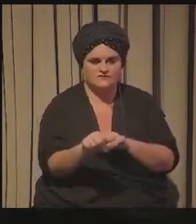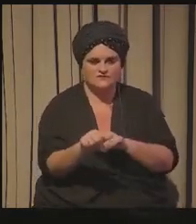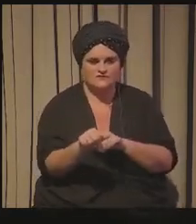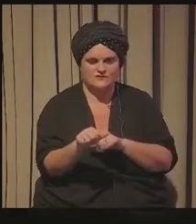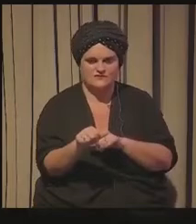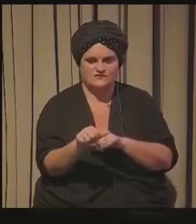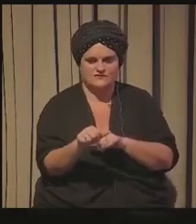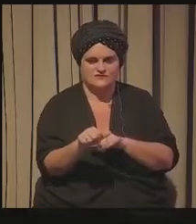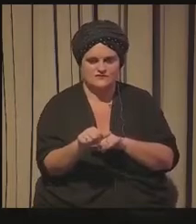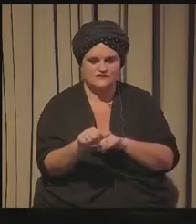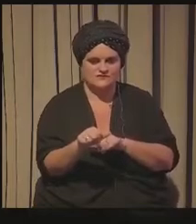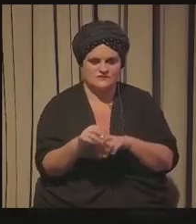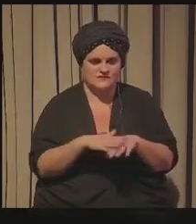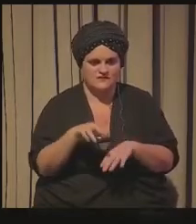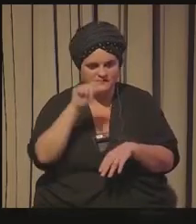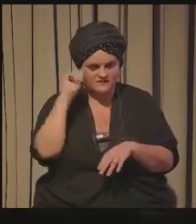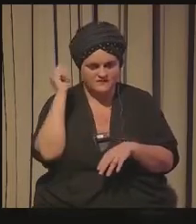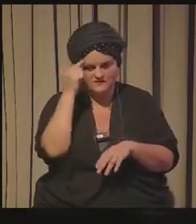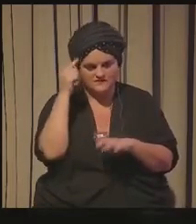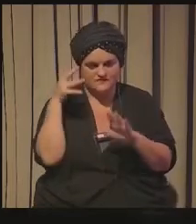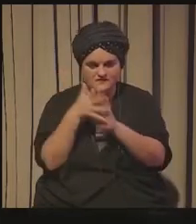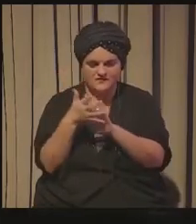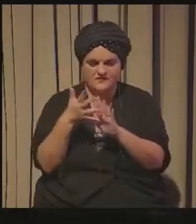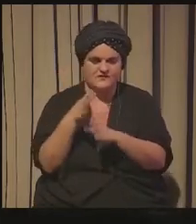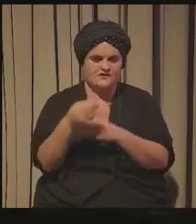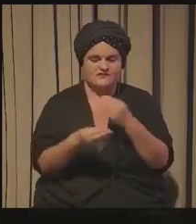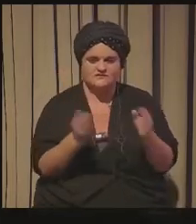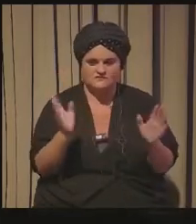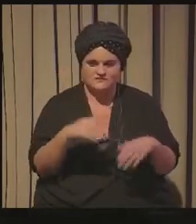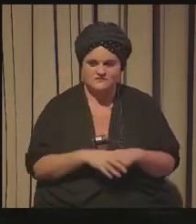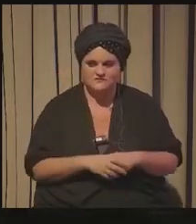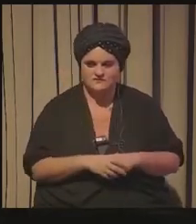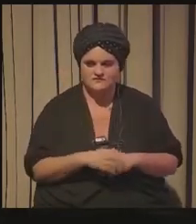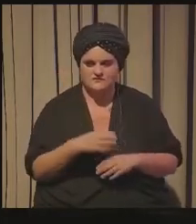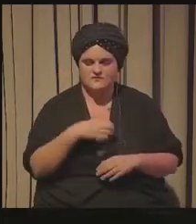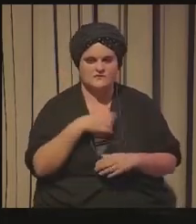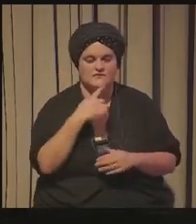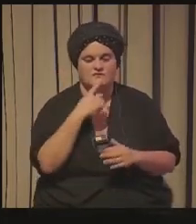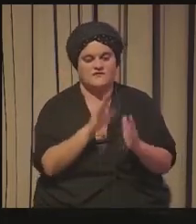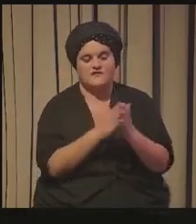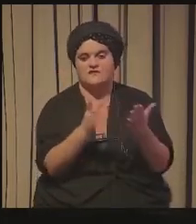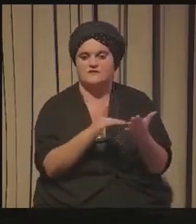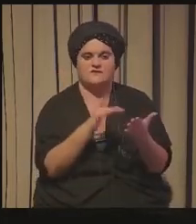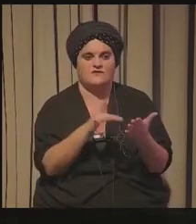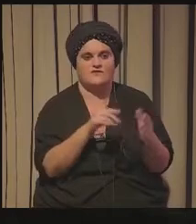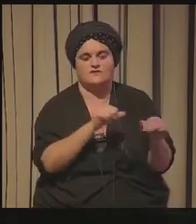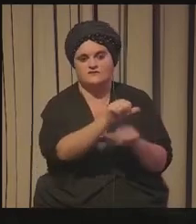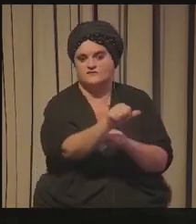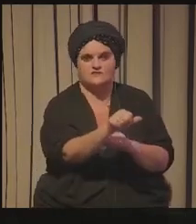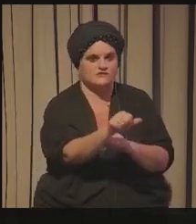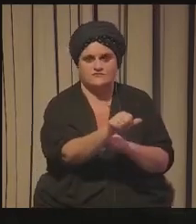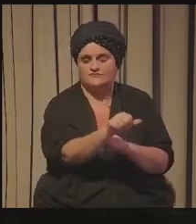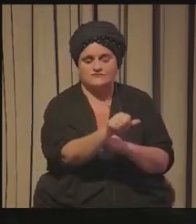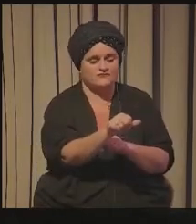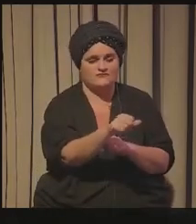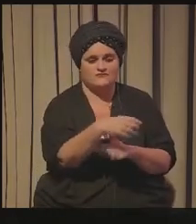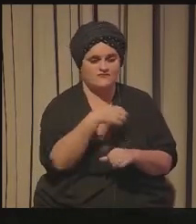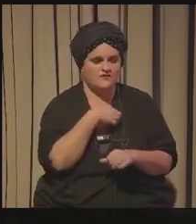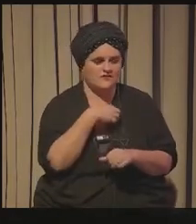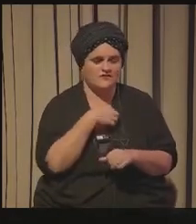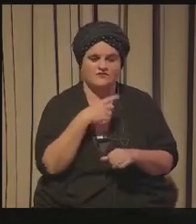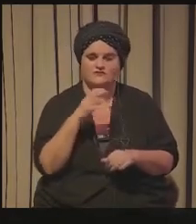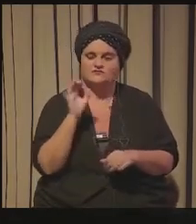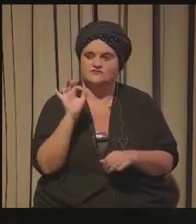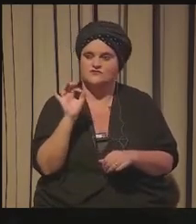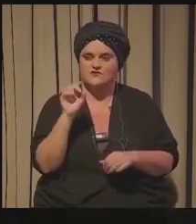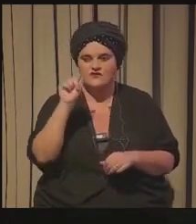para enseñar destrezas, porque no hay hechos. Y no podemos decir, mira, aquí está el libro de texto sobre el futuro. No, sino que todo tiene que ver con